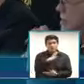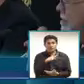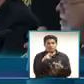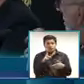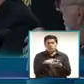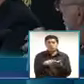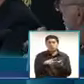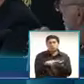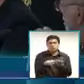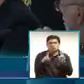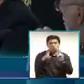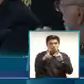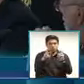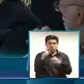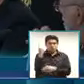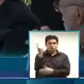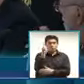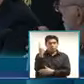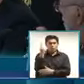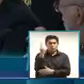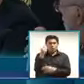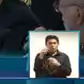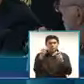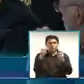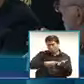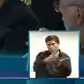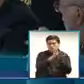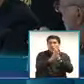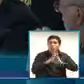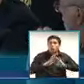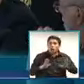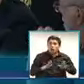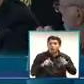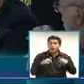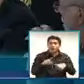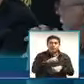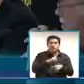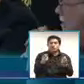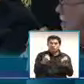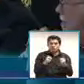estamos discutiendo sobre un asunto importante sobre un asunto constitucional aquí no estamos haciendo discursos de